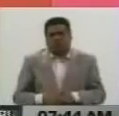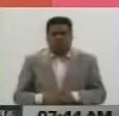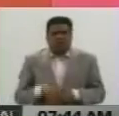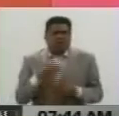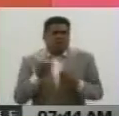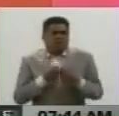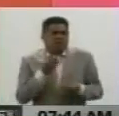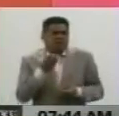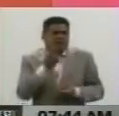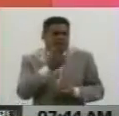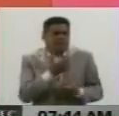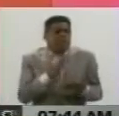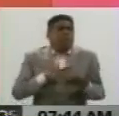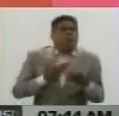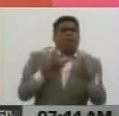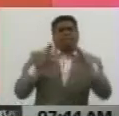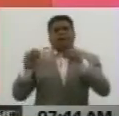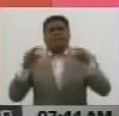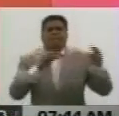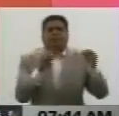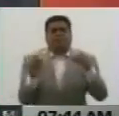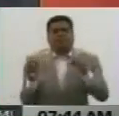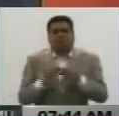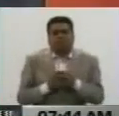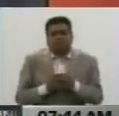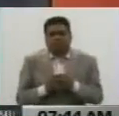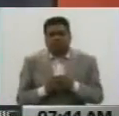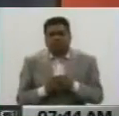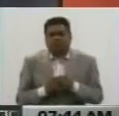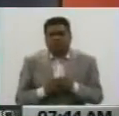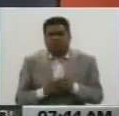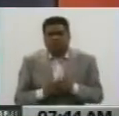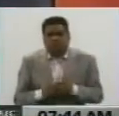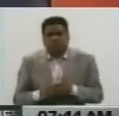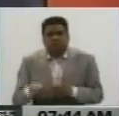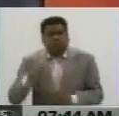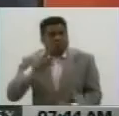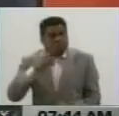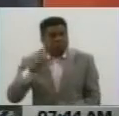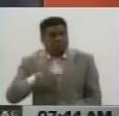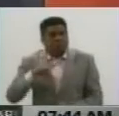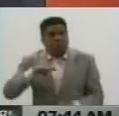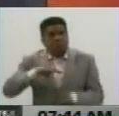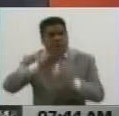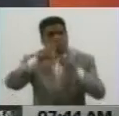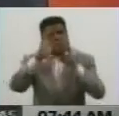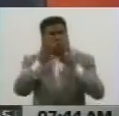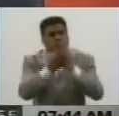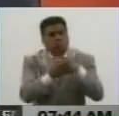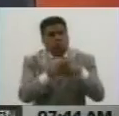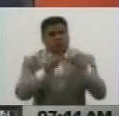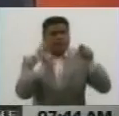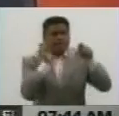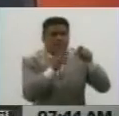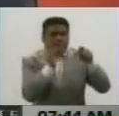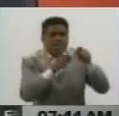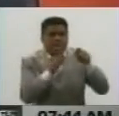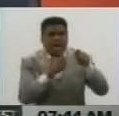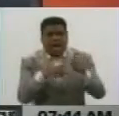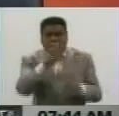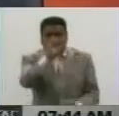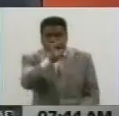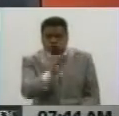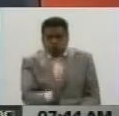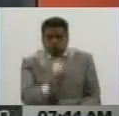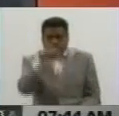pueda mediar y regular toda esta situación? Bueno, lo cierto es que existe una gran cultura minera al sur del país. ¿Por qué? Porque